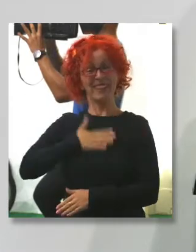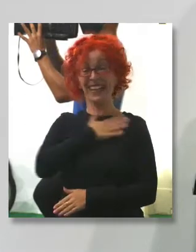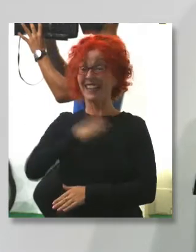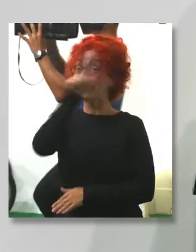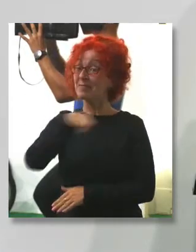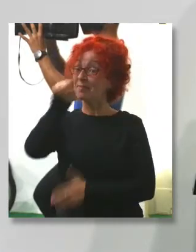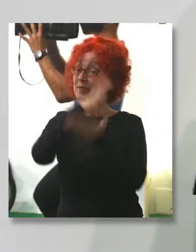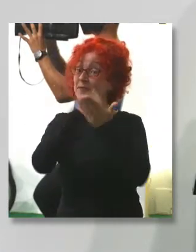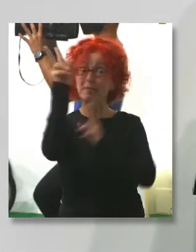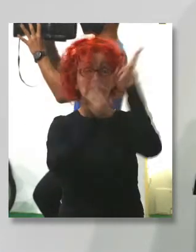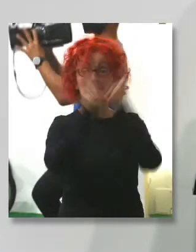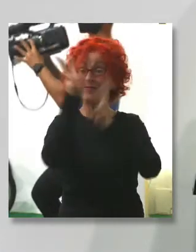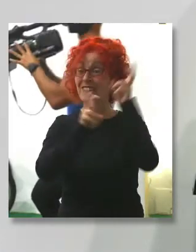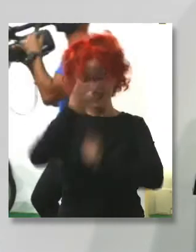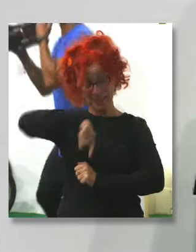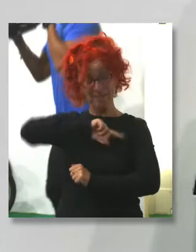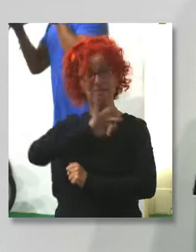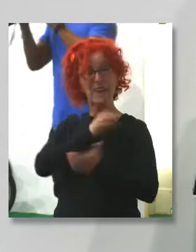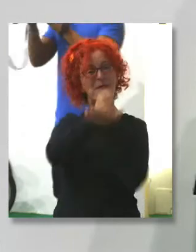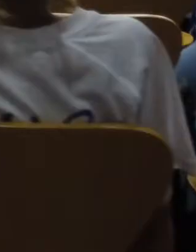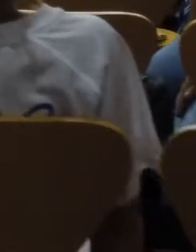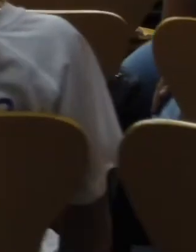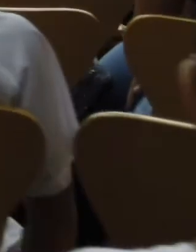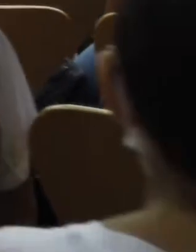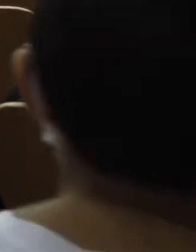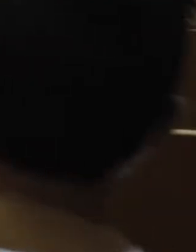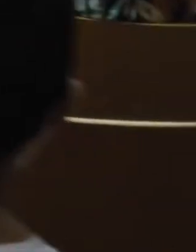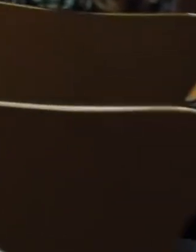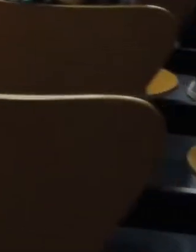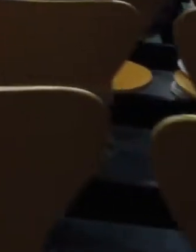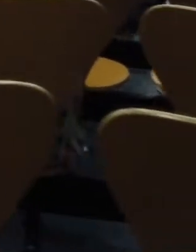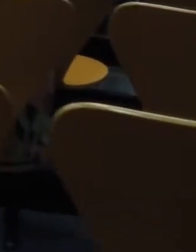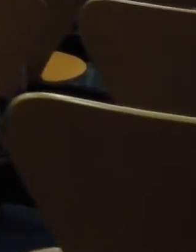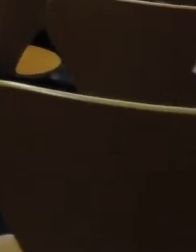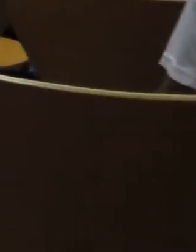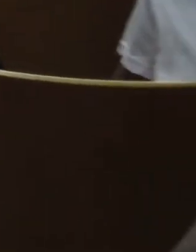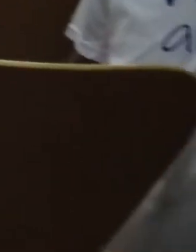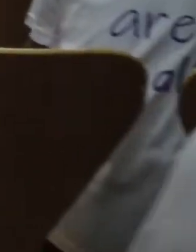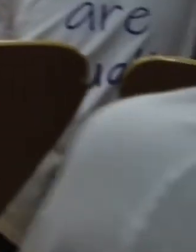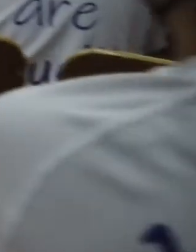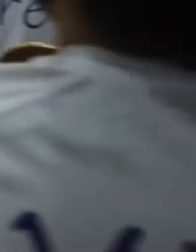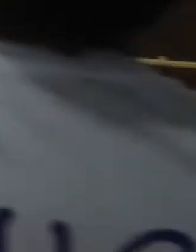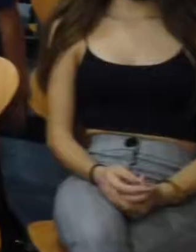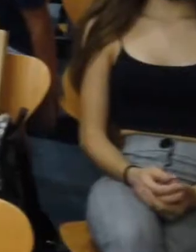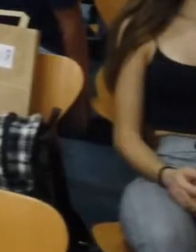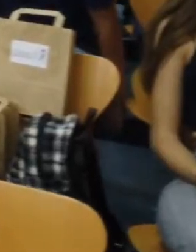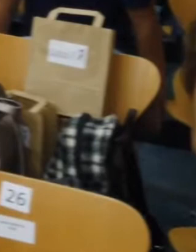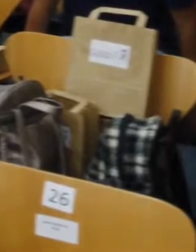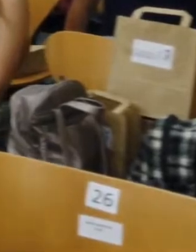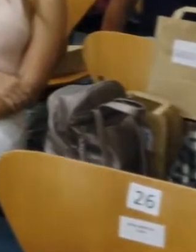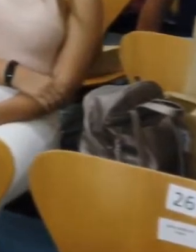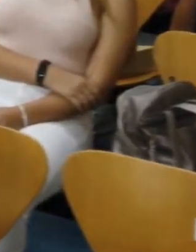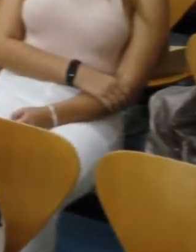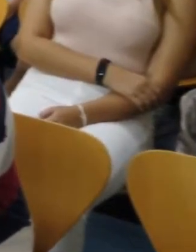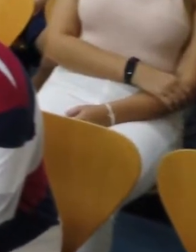con nosotros presentes en esta entrega de premios. Unos premios que, como saben, se enmarcan en la Semana Europea de la